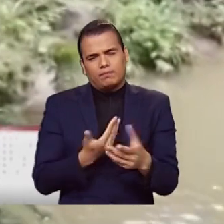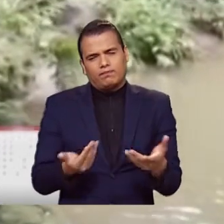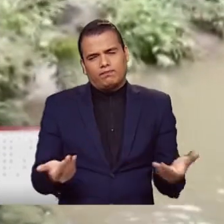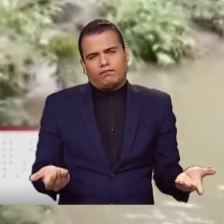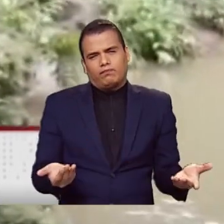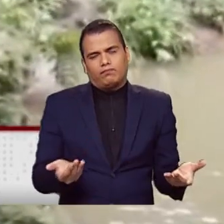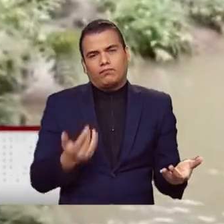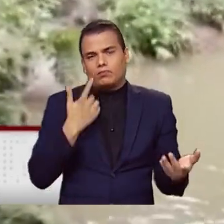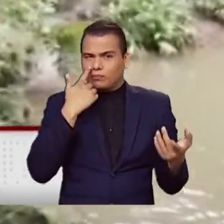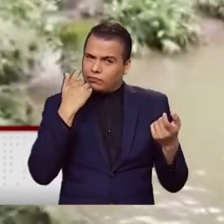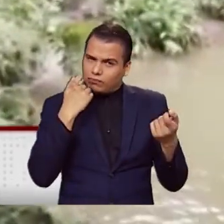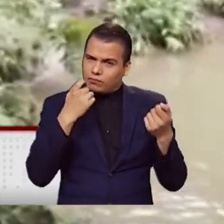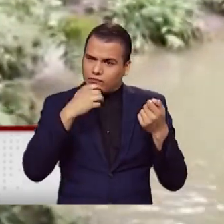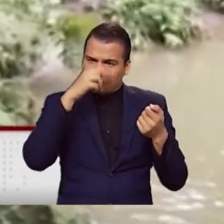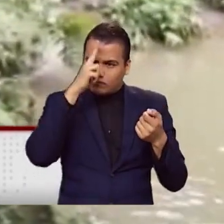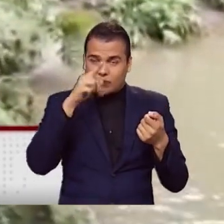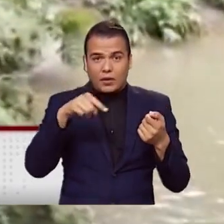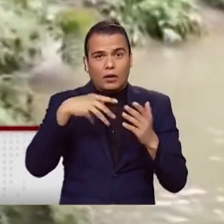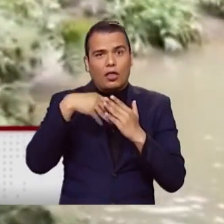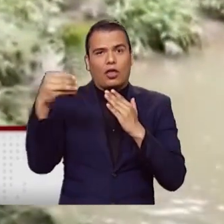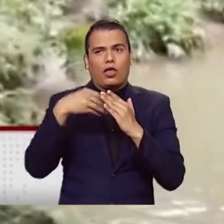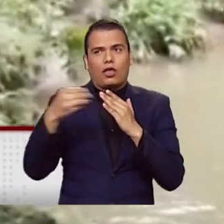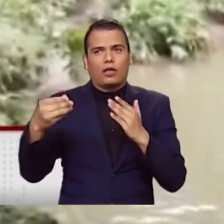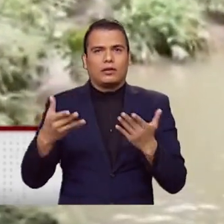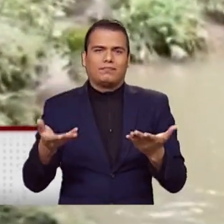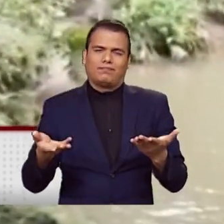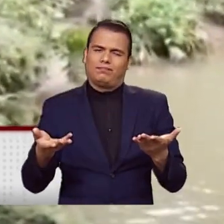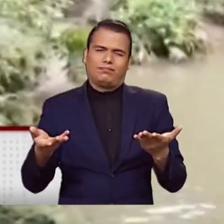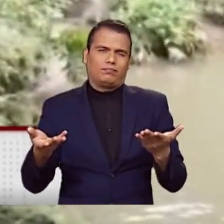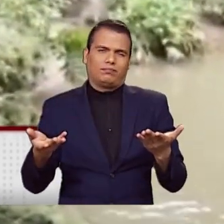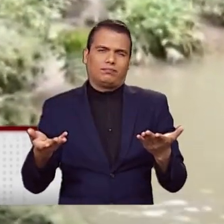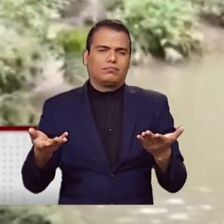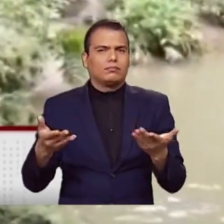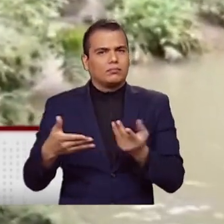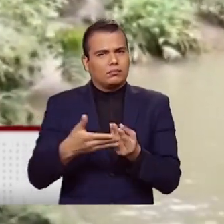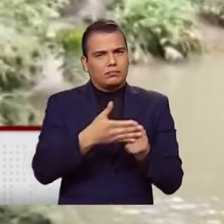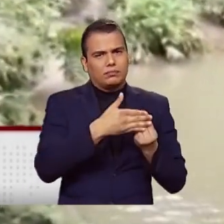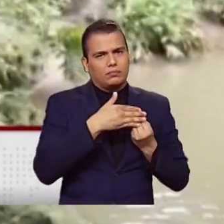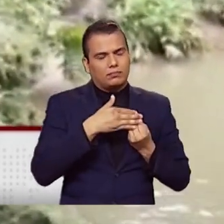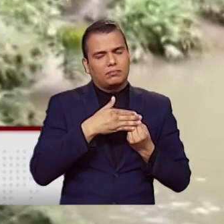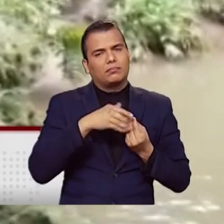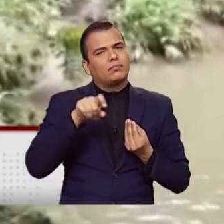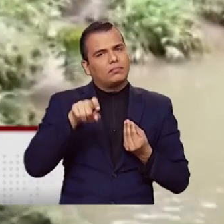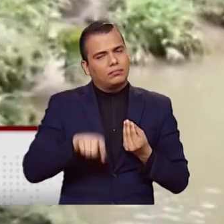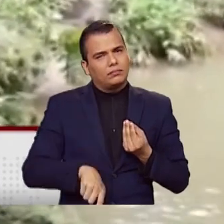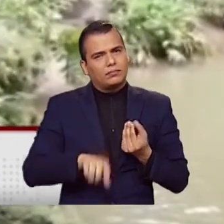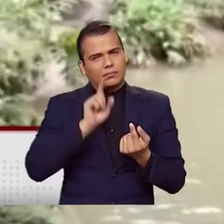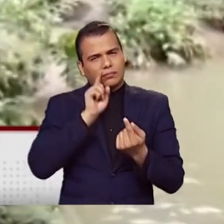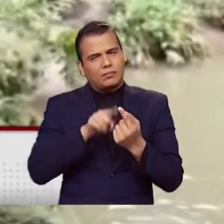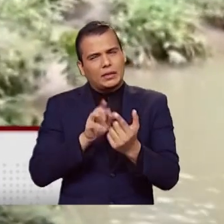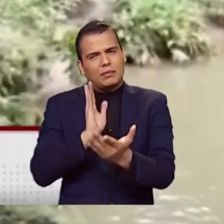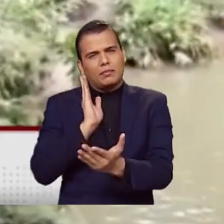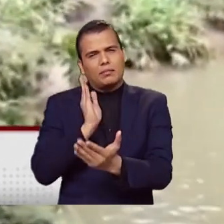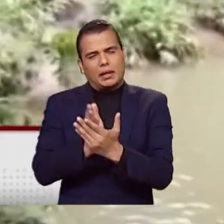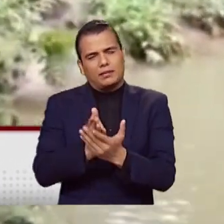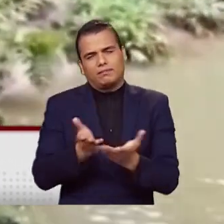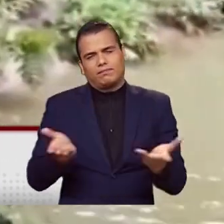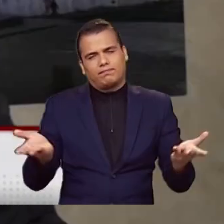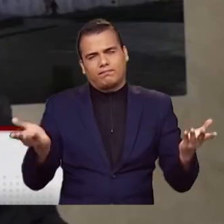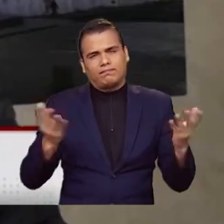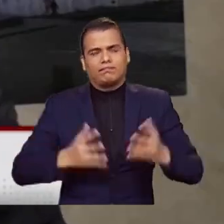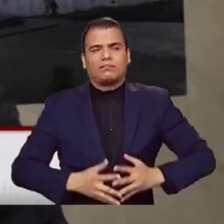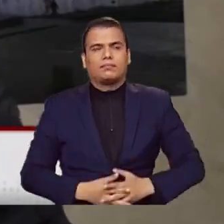hijos salgan a zonas de recreo, salgan a ríos, salgan a piscinas para evitar accidentes como